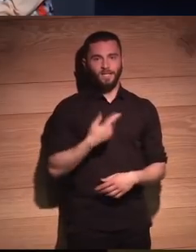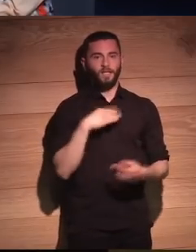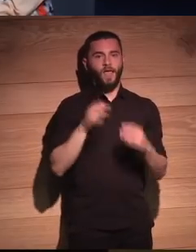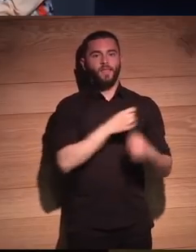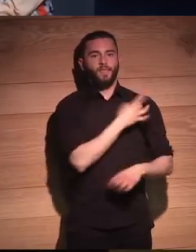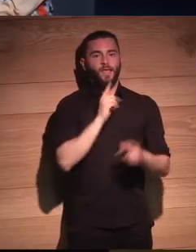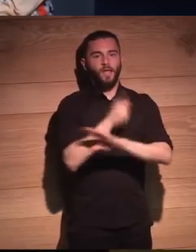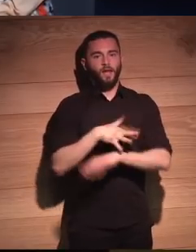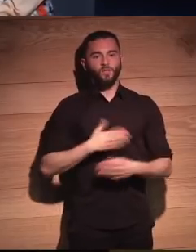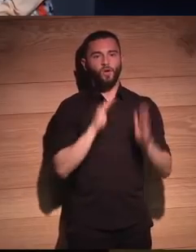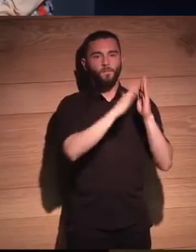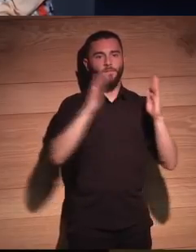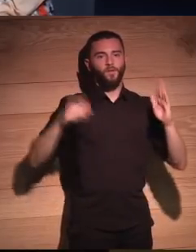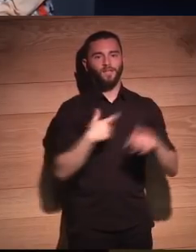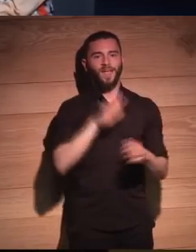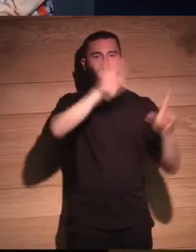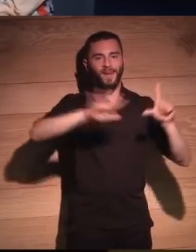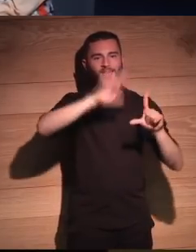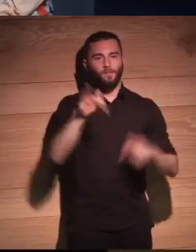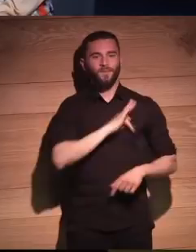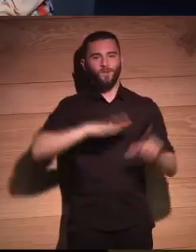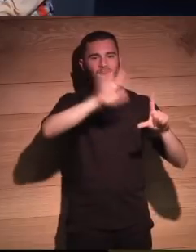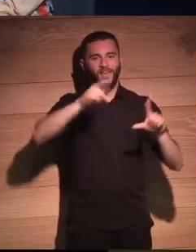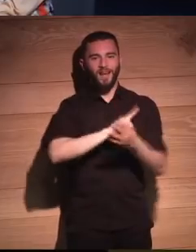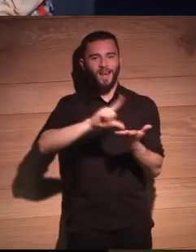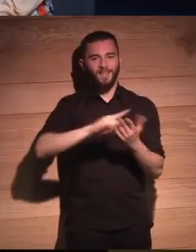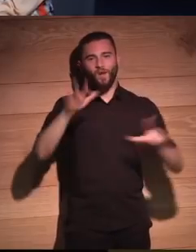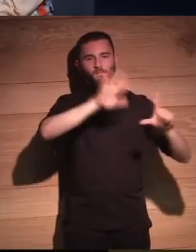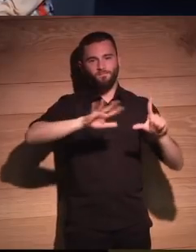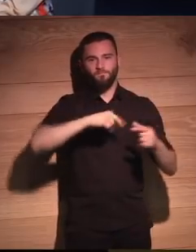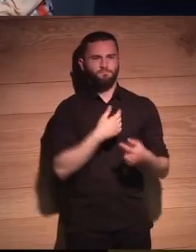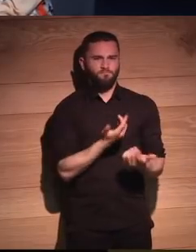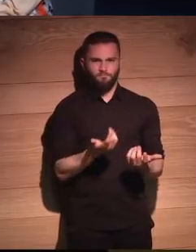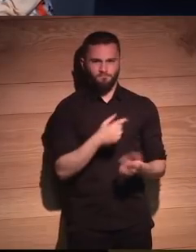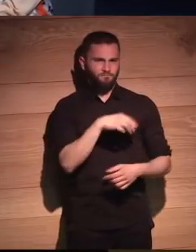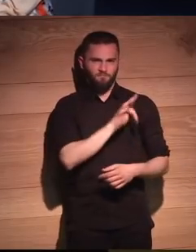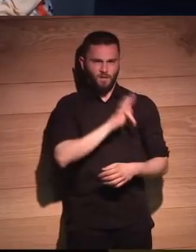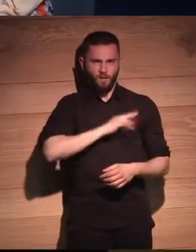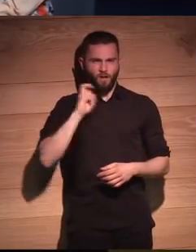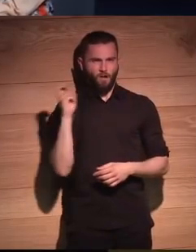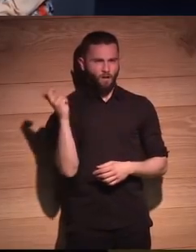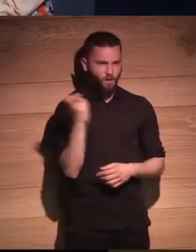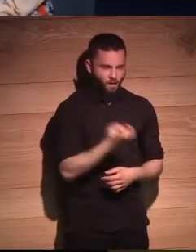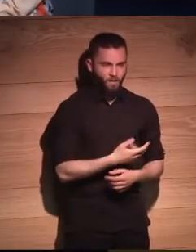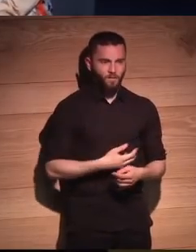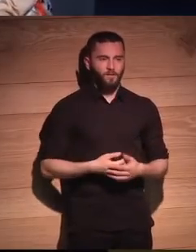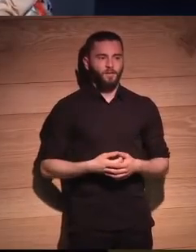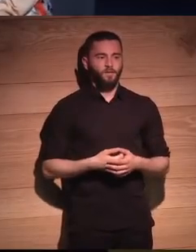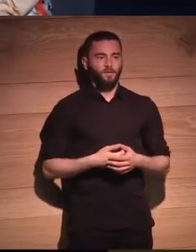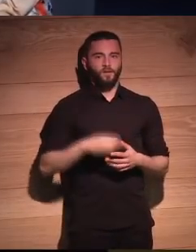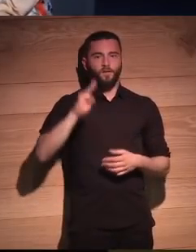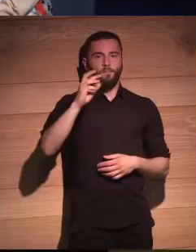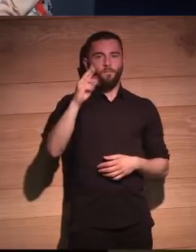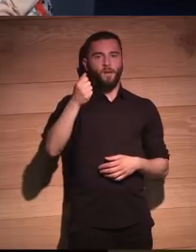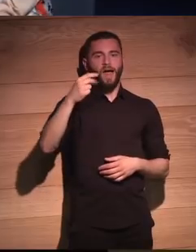Biblioteca Nacional, Premio Nacional de Traducción, Premio Nacional de Literatura, Pero Batmanófilo, yo he venido como